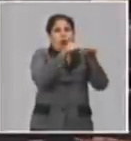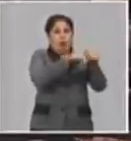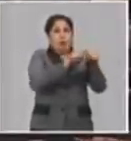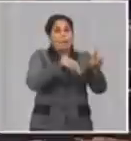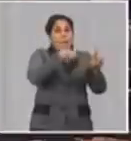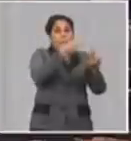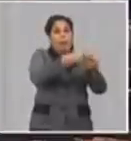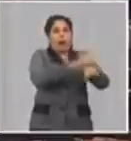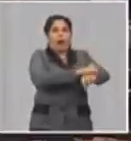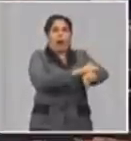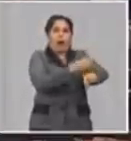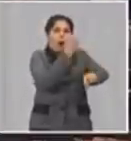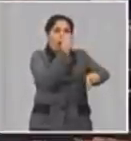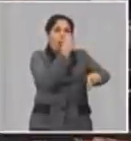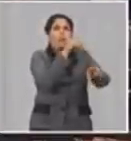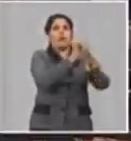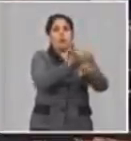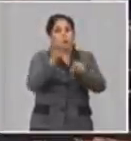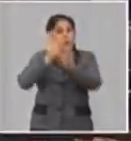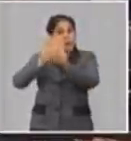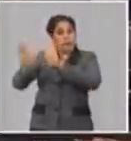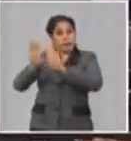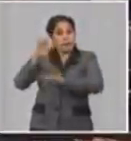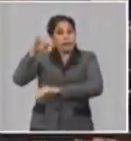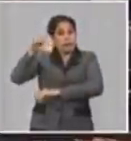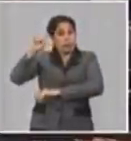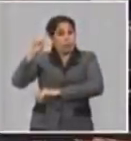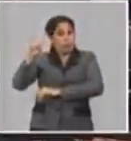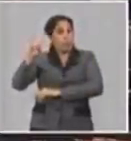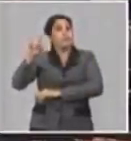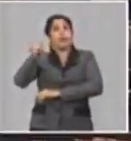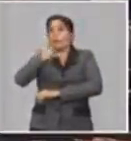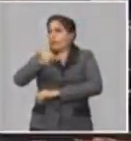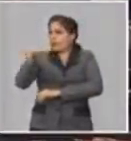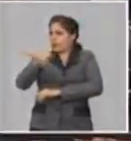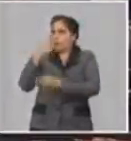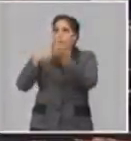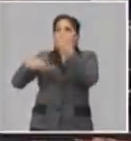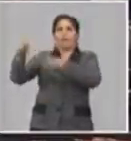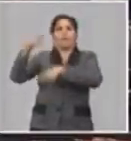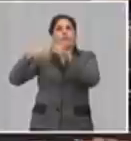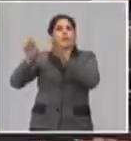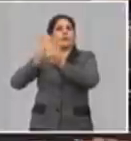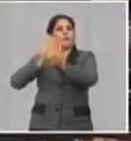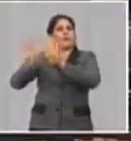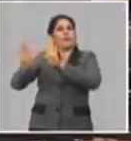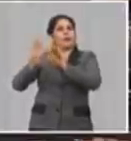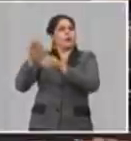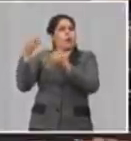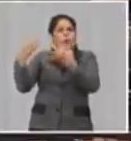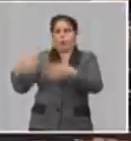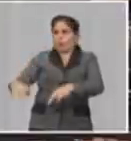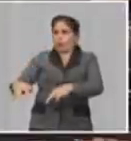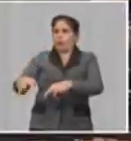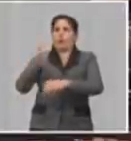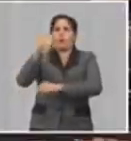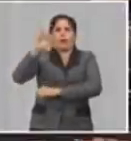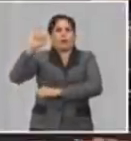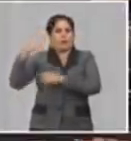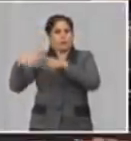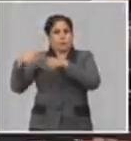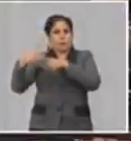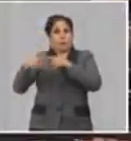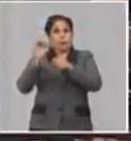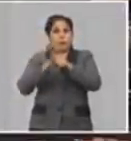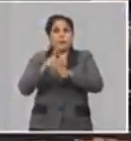gustaría que el presidente de Sino, el compañero Héctor Orosa, pues nos explicara cómo va a ser el ordenamiento de estos nuevos establecimientos que a partir del lunes